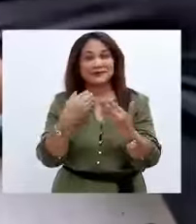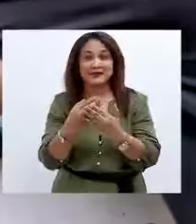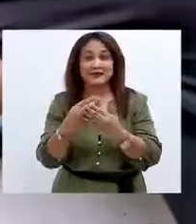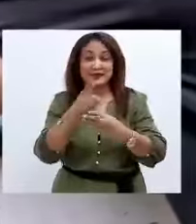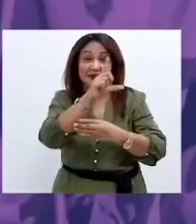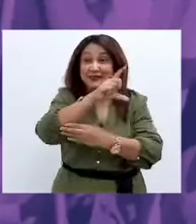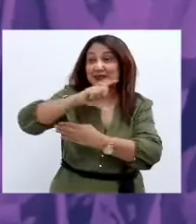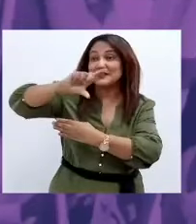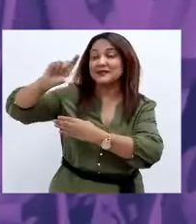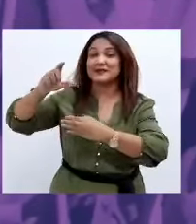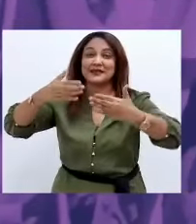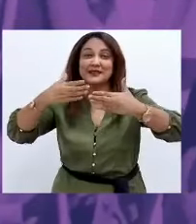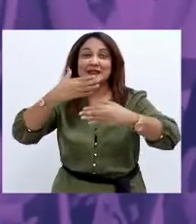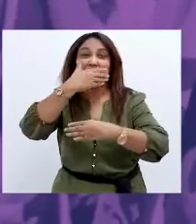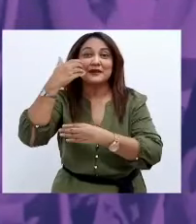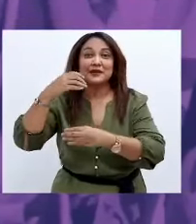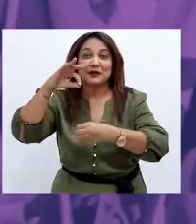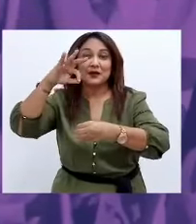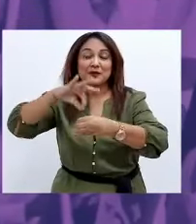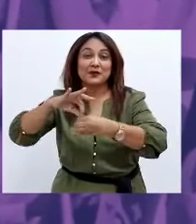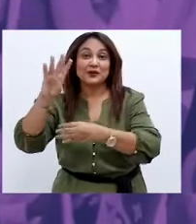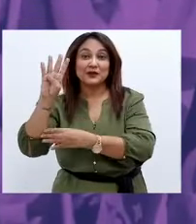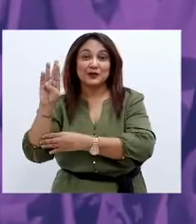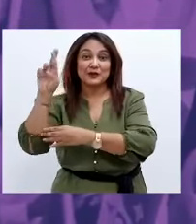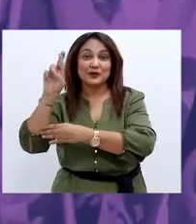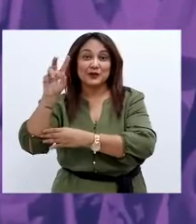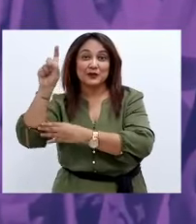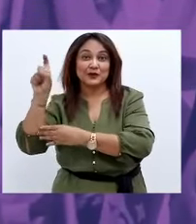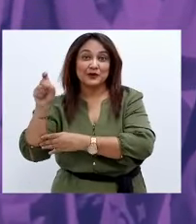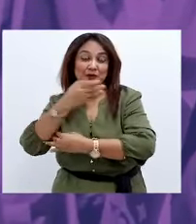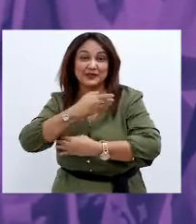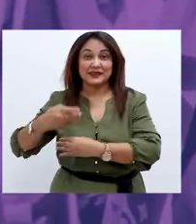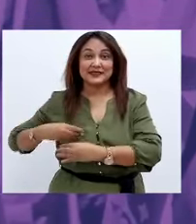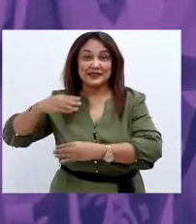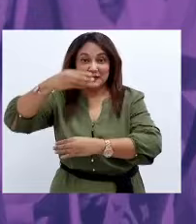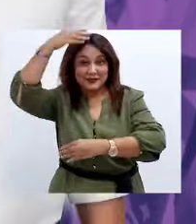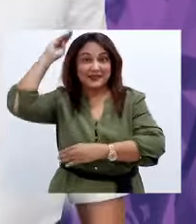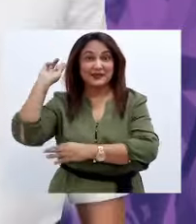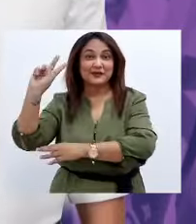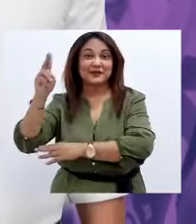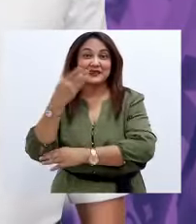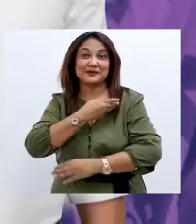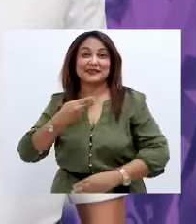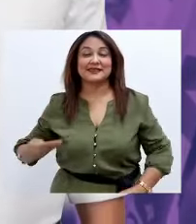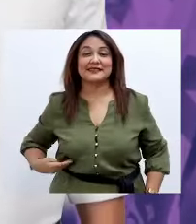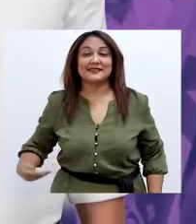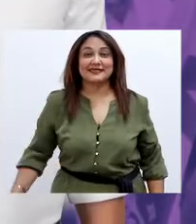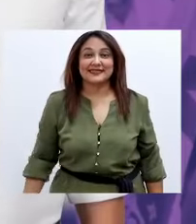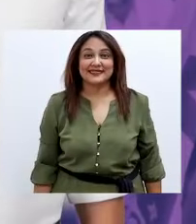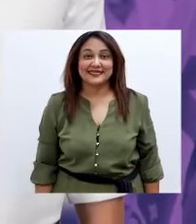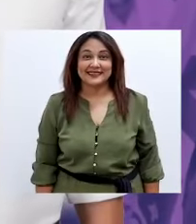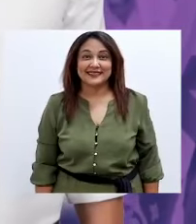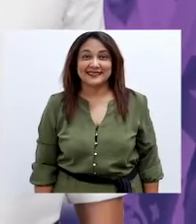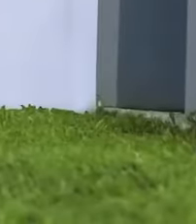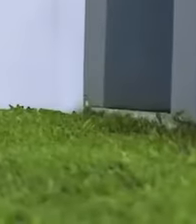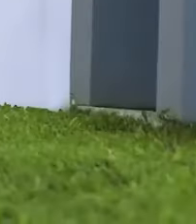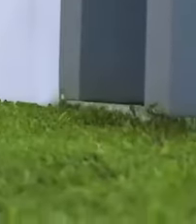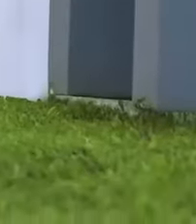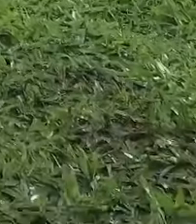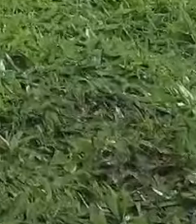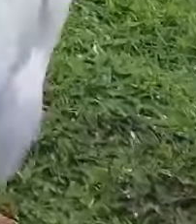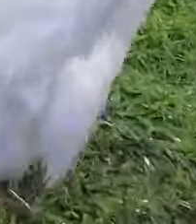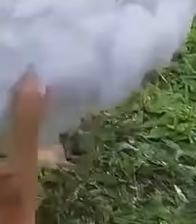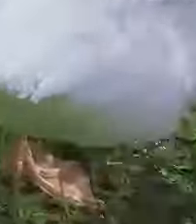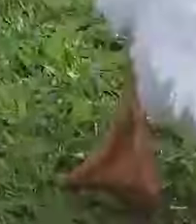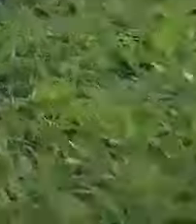y para todos. Por un Panamá mejor. Vota 4. Rómulo Rux, presidente. José Blandón, vicepresidente.